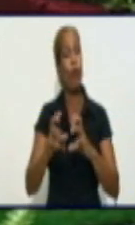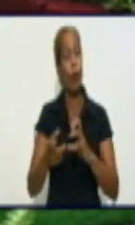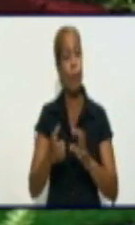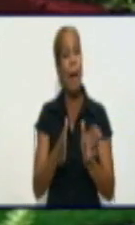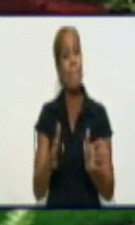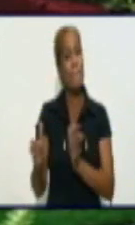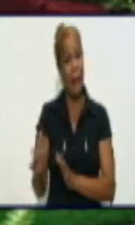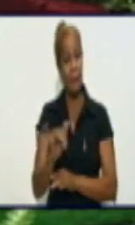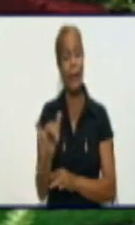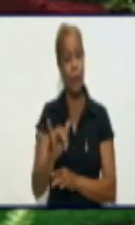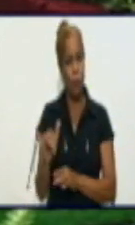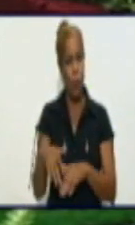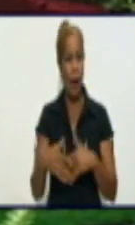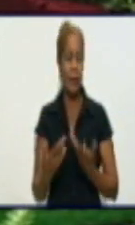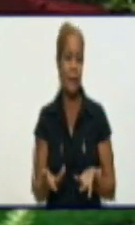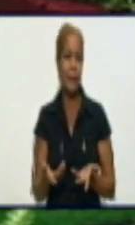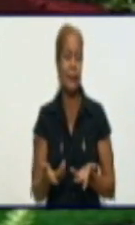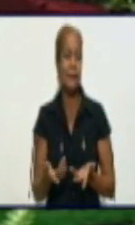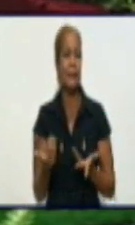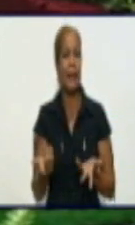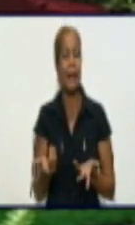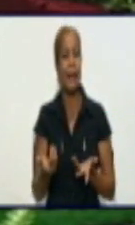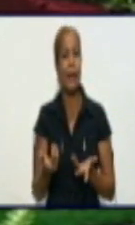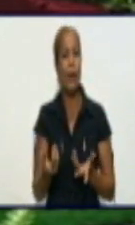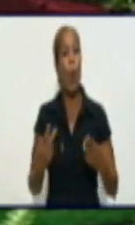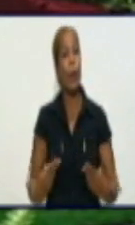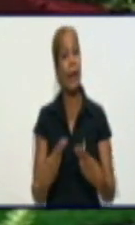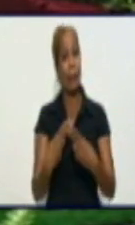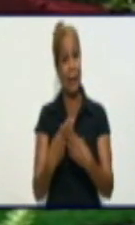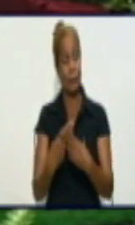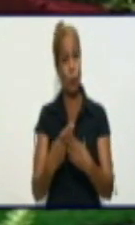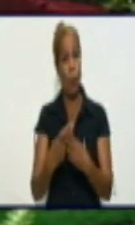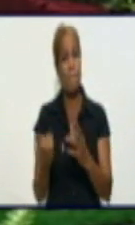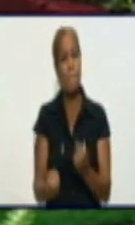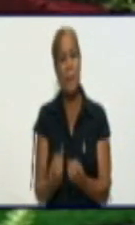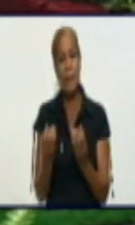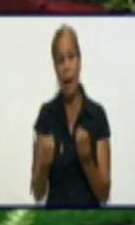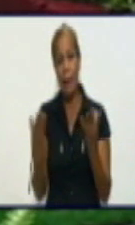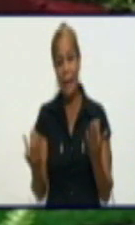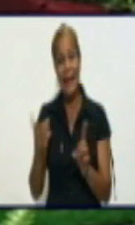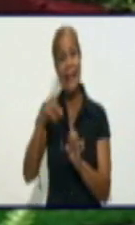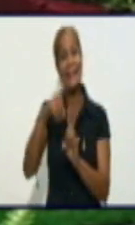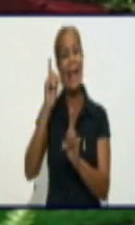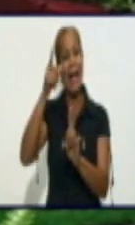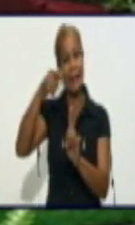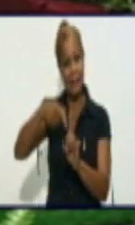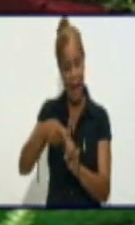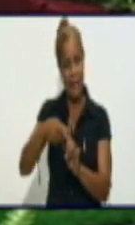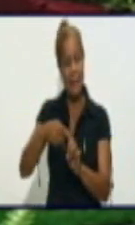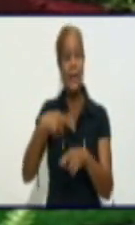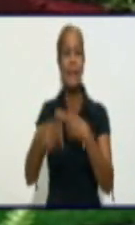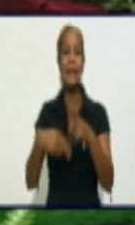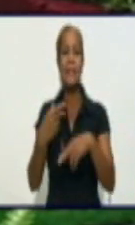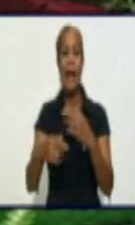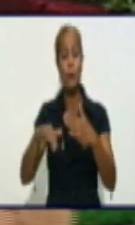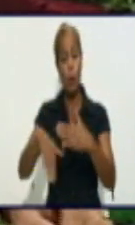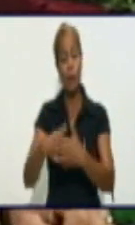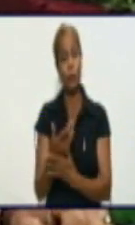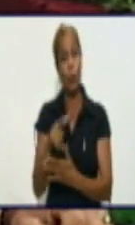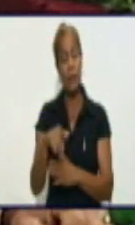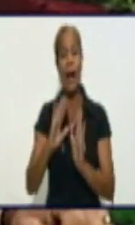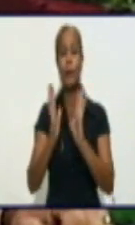trabajo que ha dejado Primavera Teatral, uno de los eventos más importantes que ha sucedido por estos días en nuestra provincia de Granma, a las